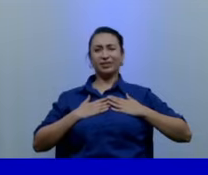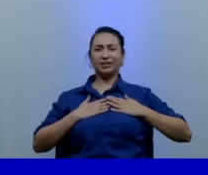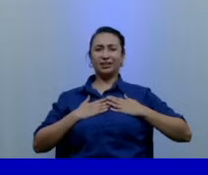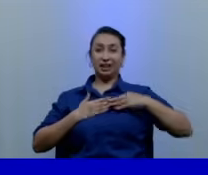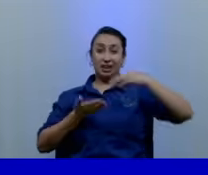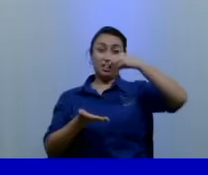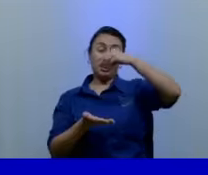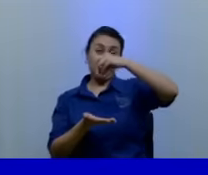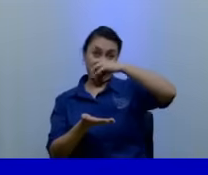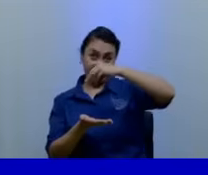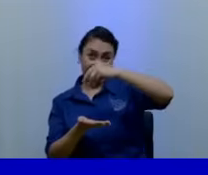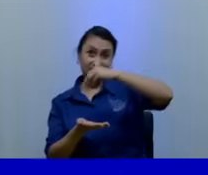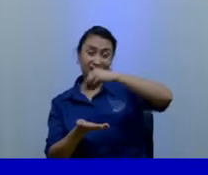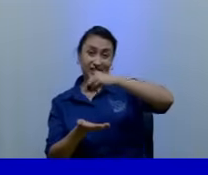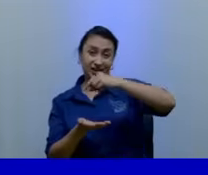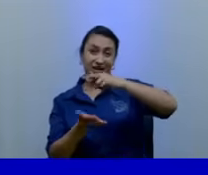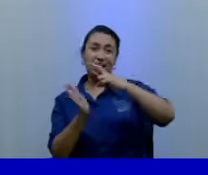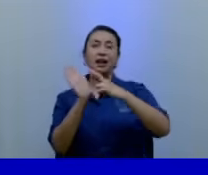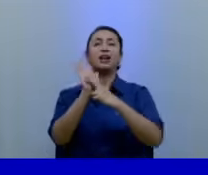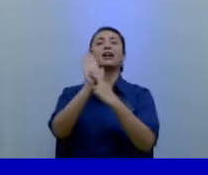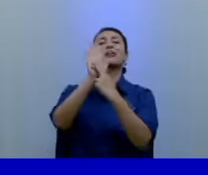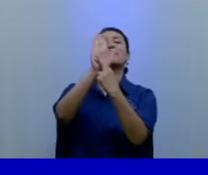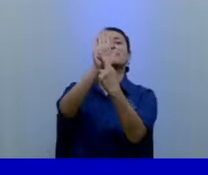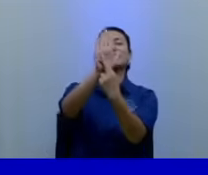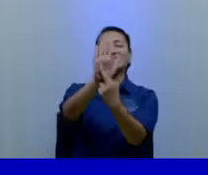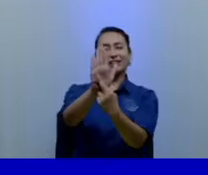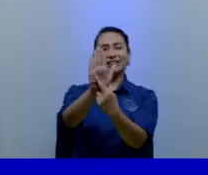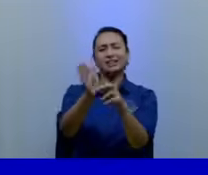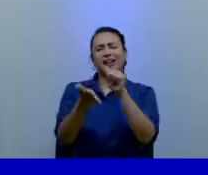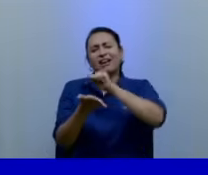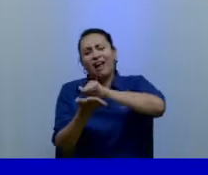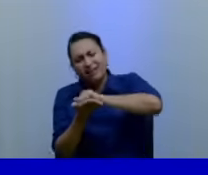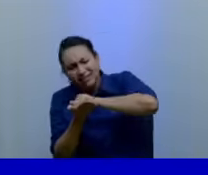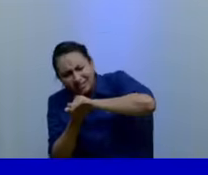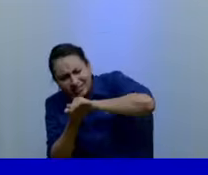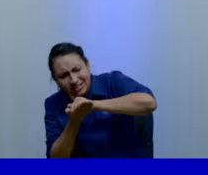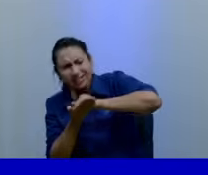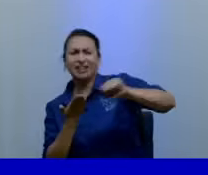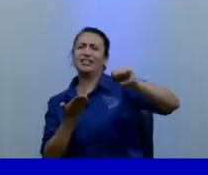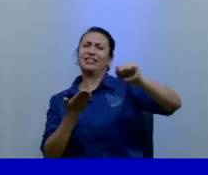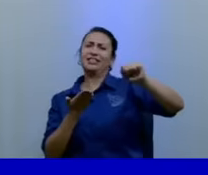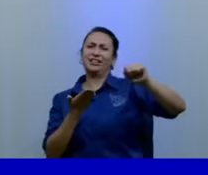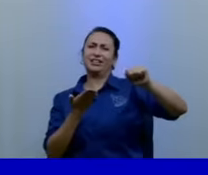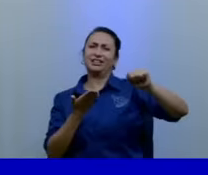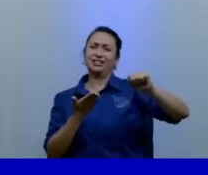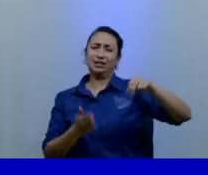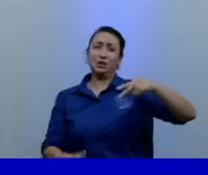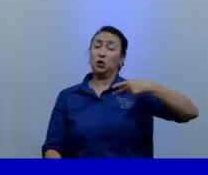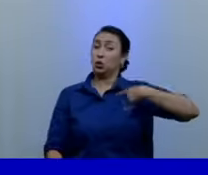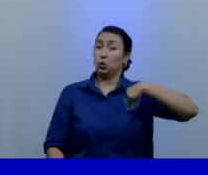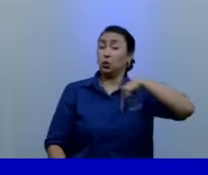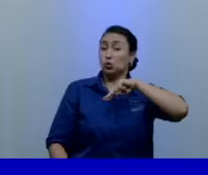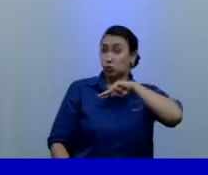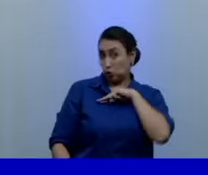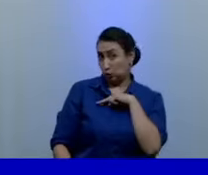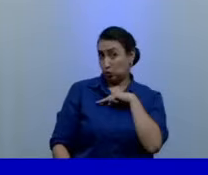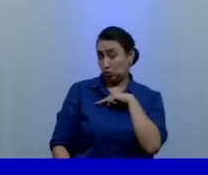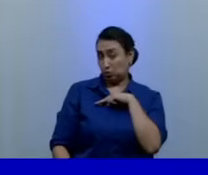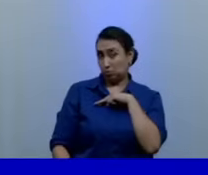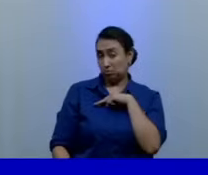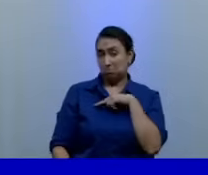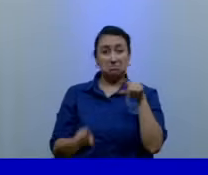todo lo que Jesús es, quiere que nosotros seamos. Él es puerta, seamos puertas. Él es árbol, nosotros seremos árbol. Él es luz, nosotros seremos